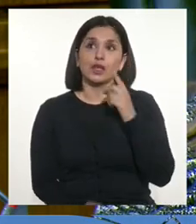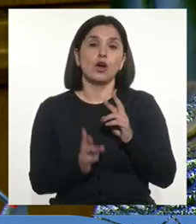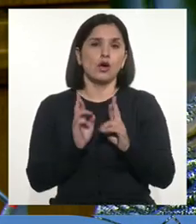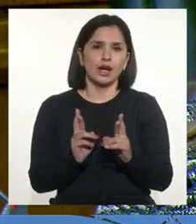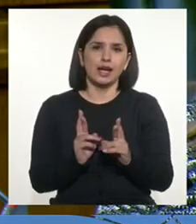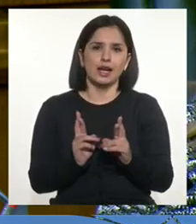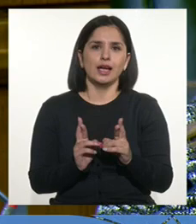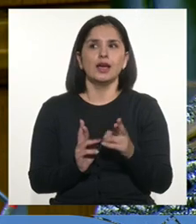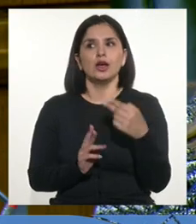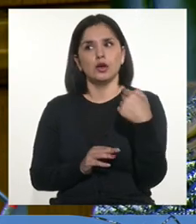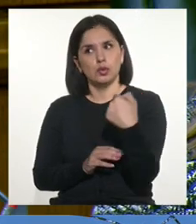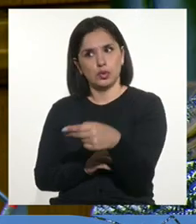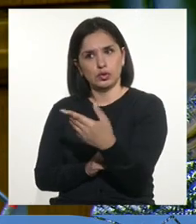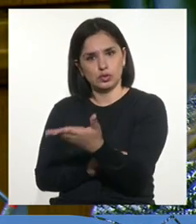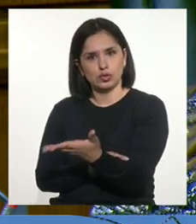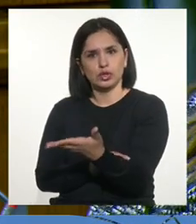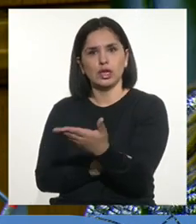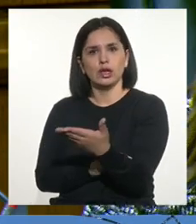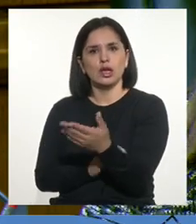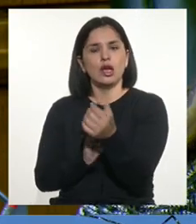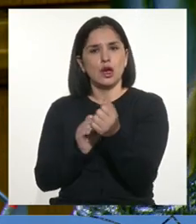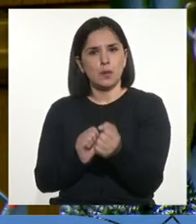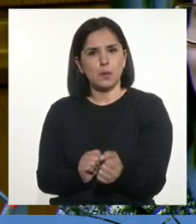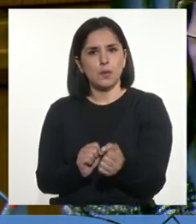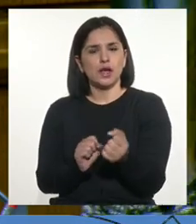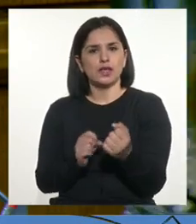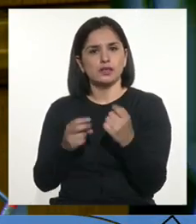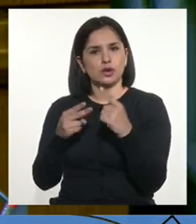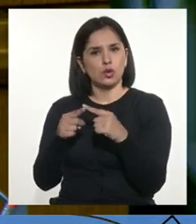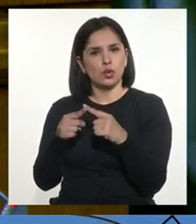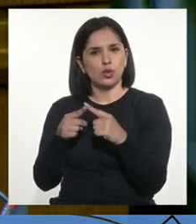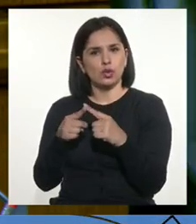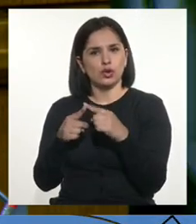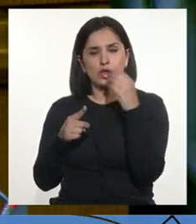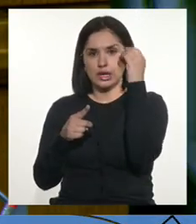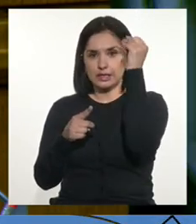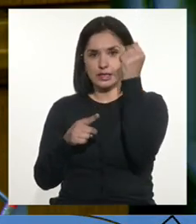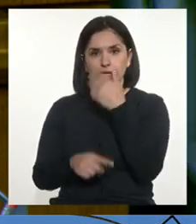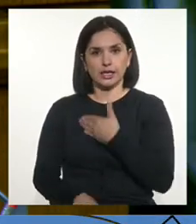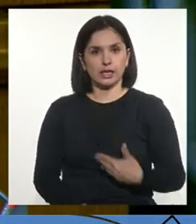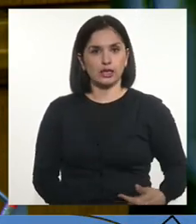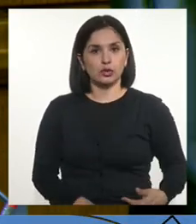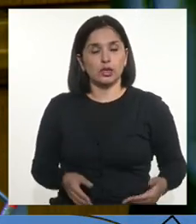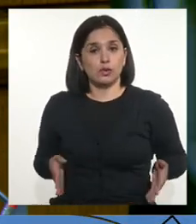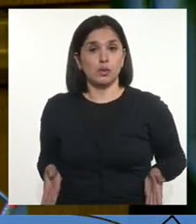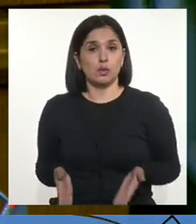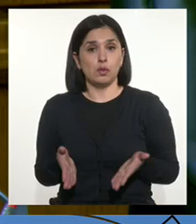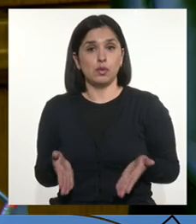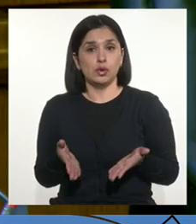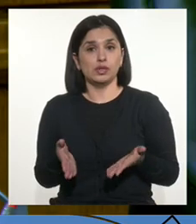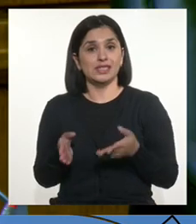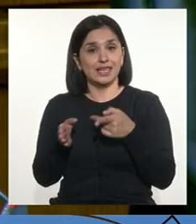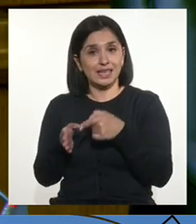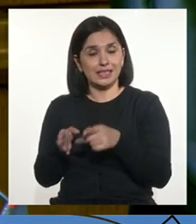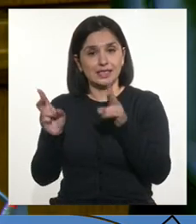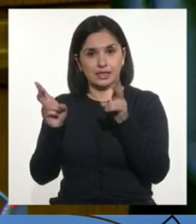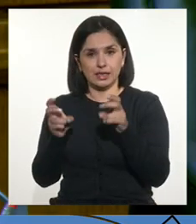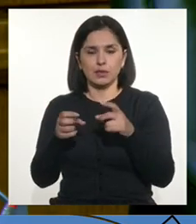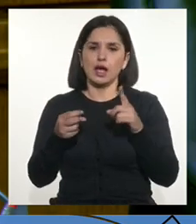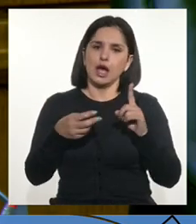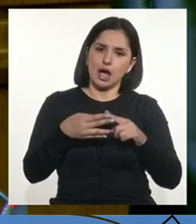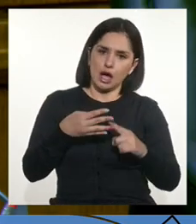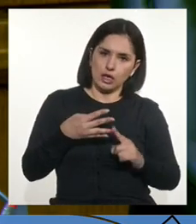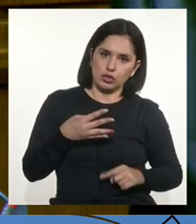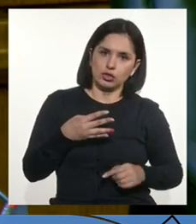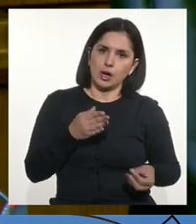por su intermedio presidente que sea una de las iniciativas que el ejecutivo impulse en esta materia hay otras dentro